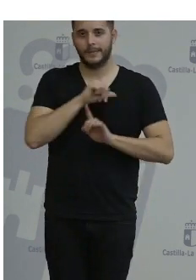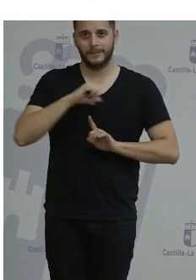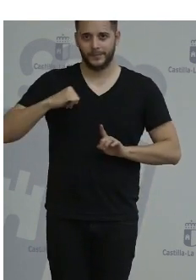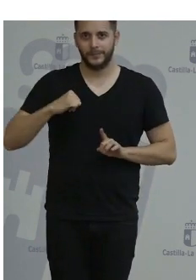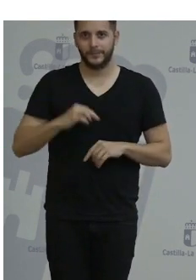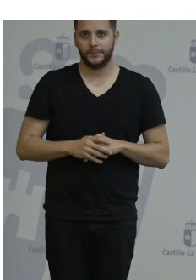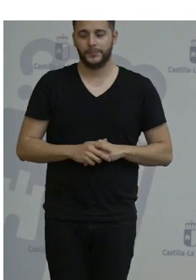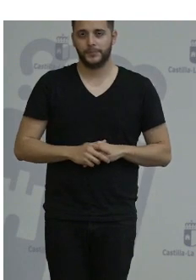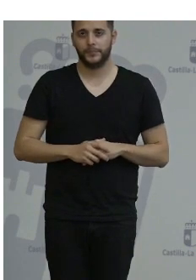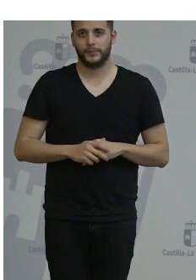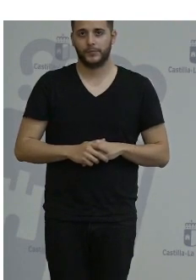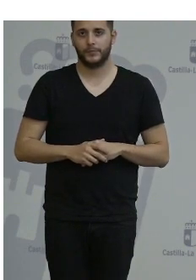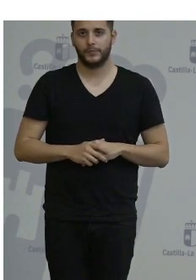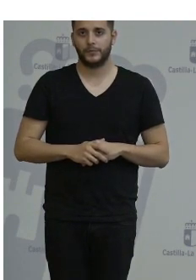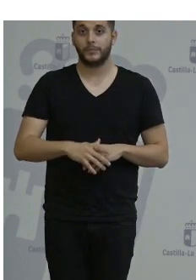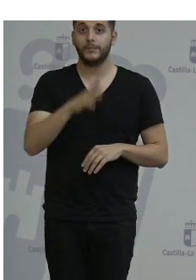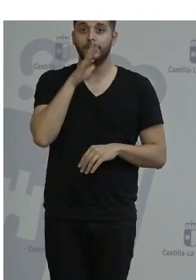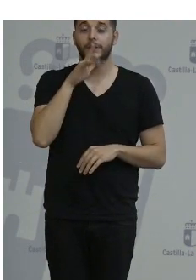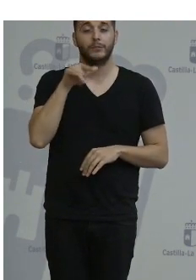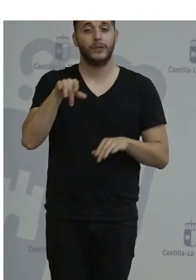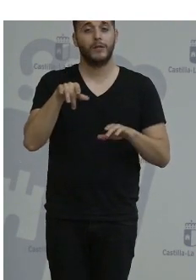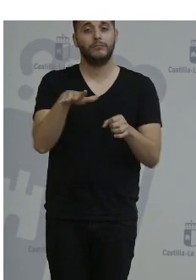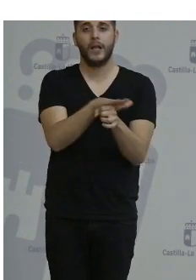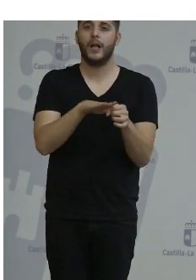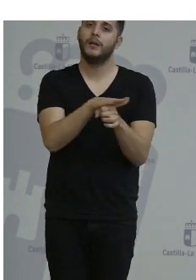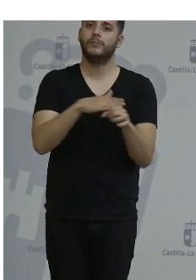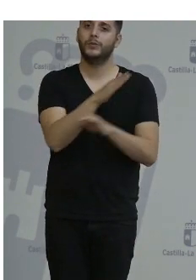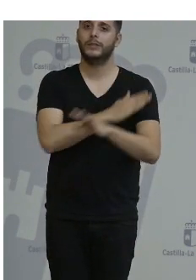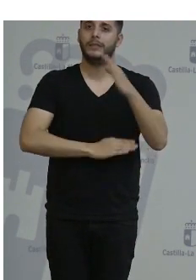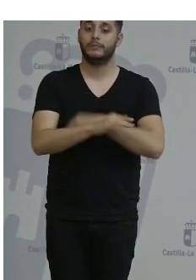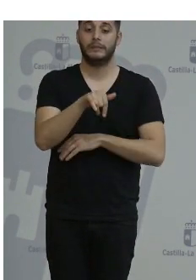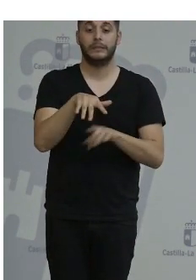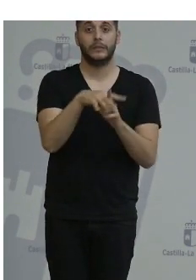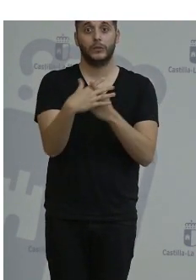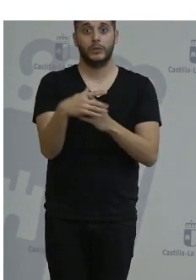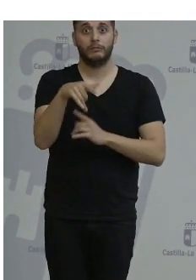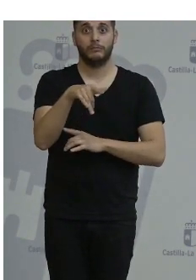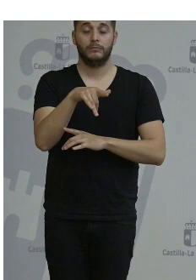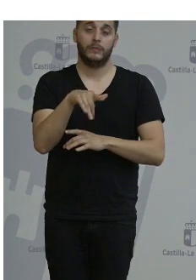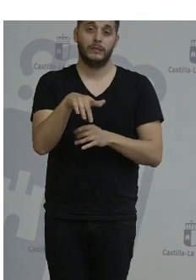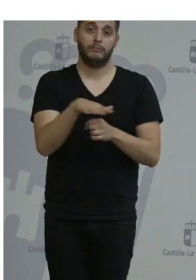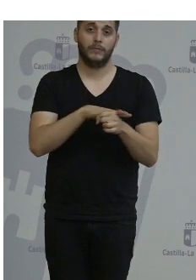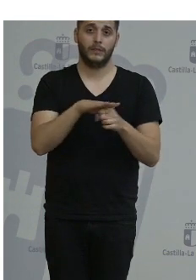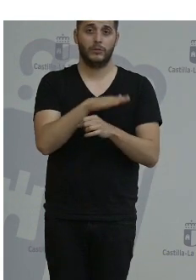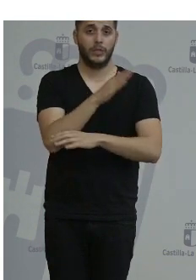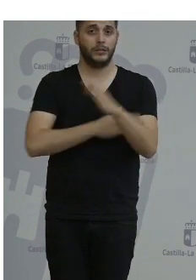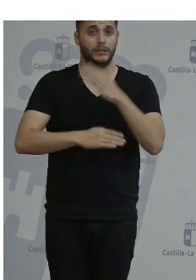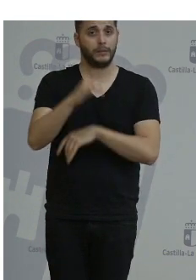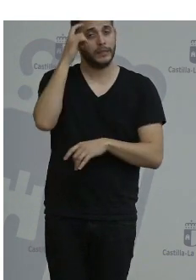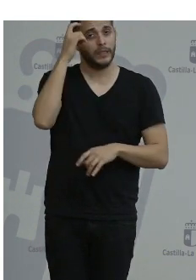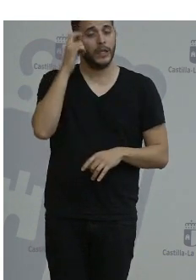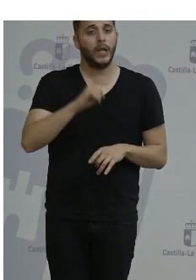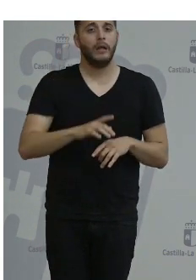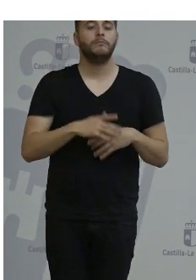el mundo de la discapacidad, en este caso de la discapacidad intelectual, pues hay mucho, mucho que hacer